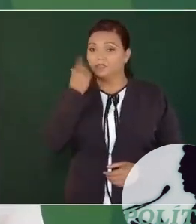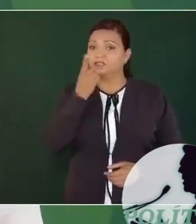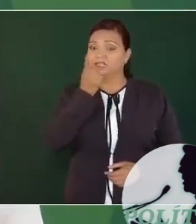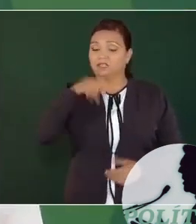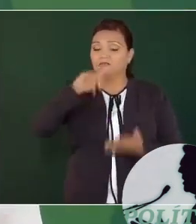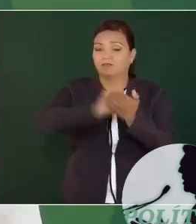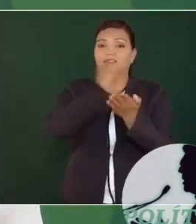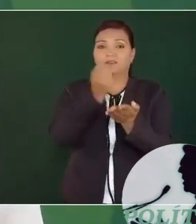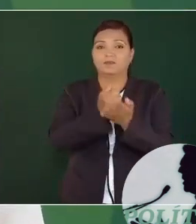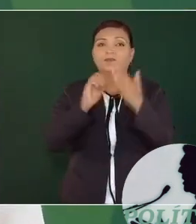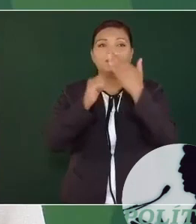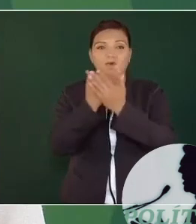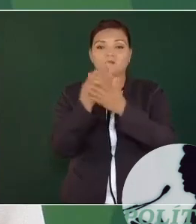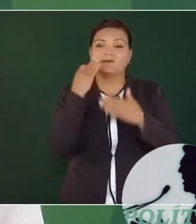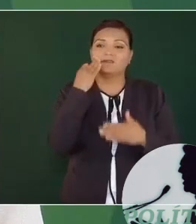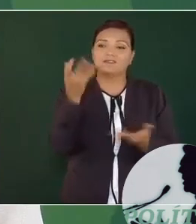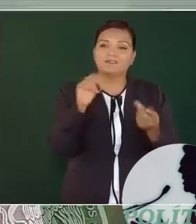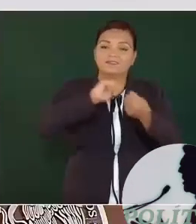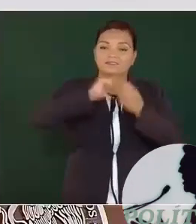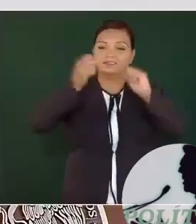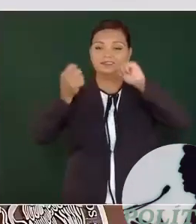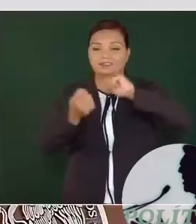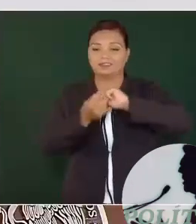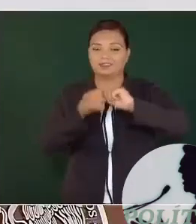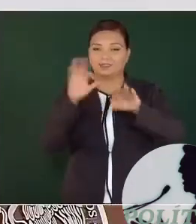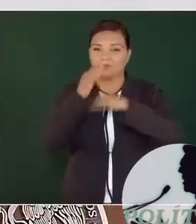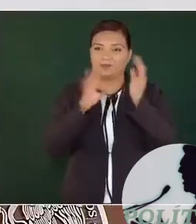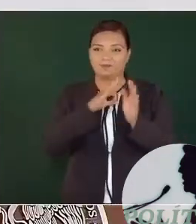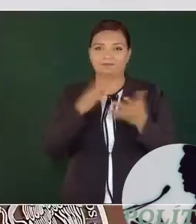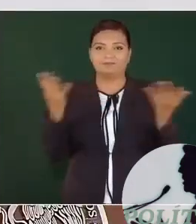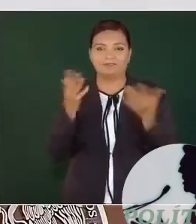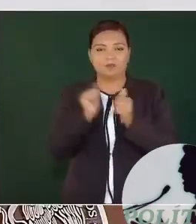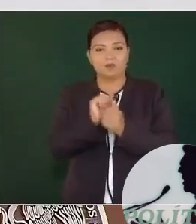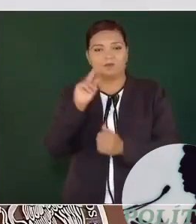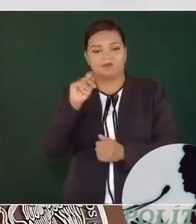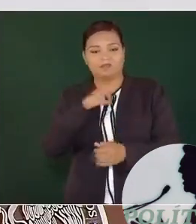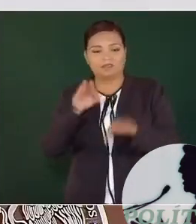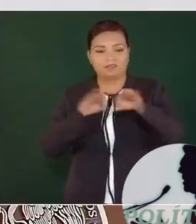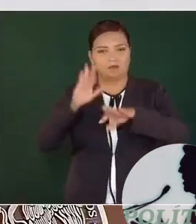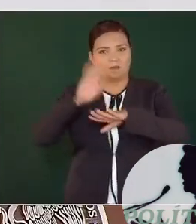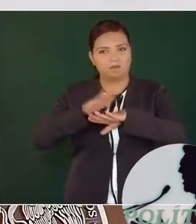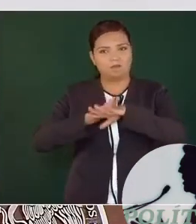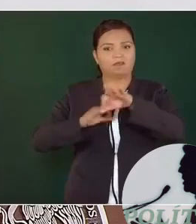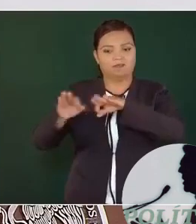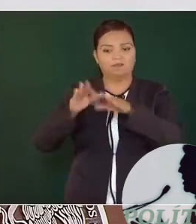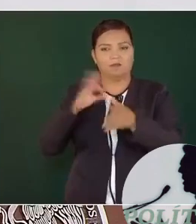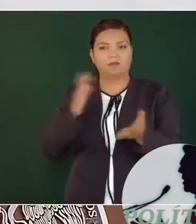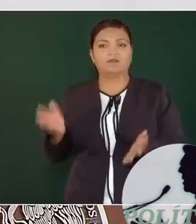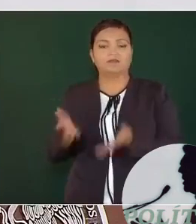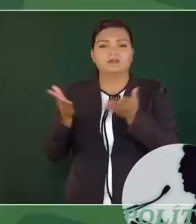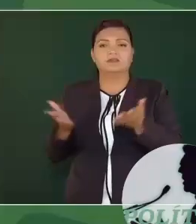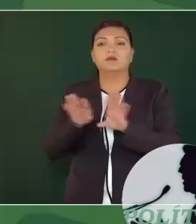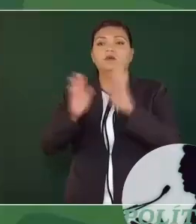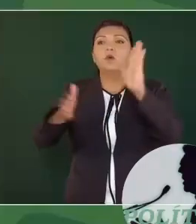Tamaulipas, en esta nueva etapa de transformación, nos hemos aplicado con voluntad y trabajo a la construcción de un